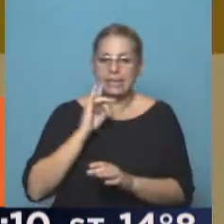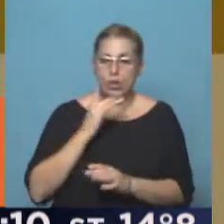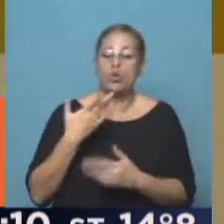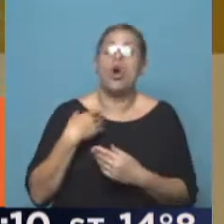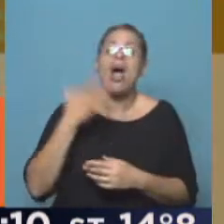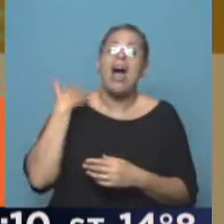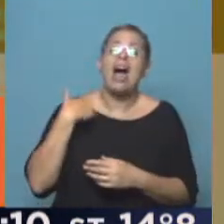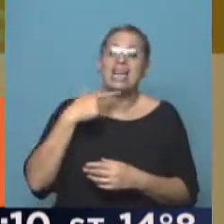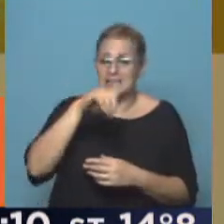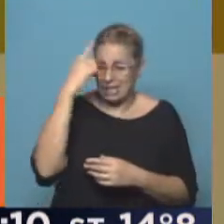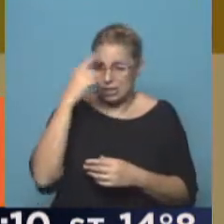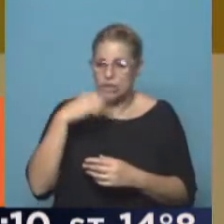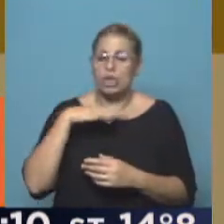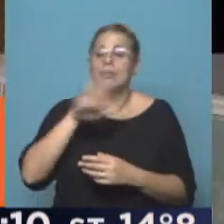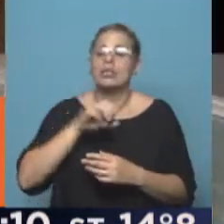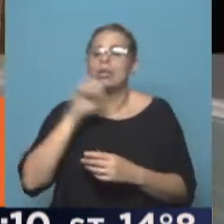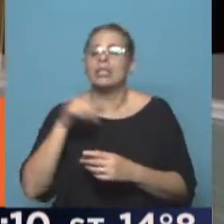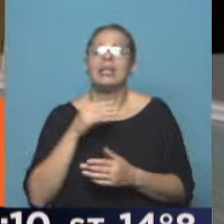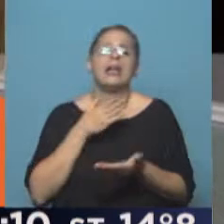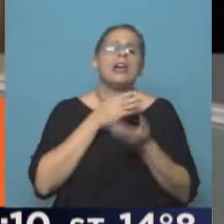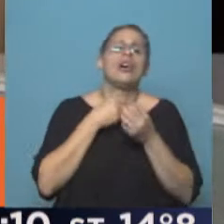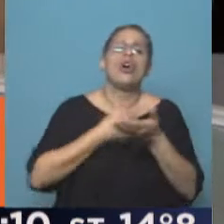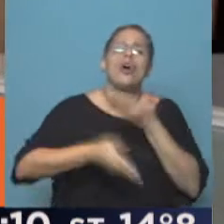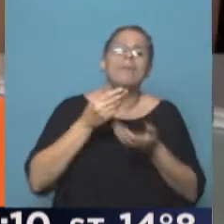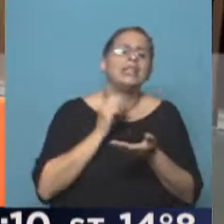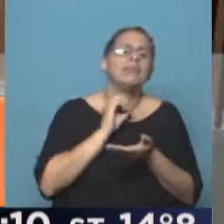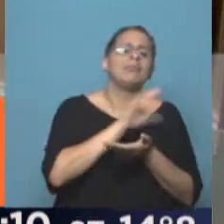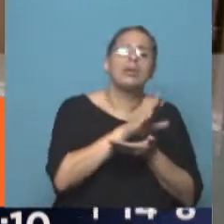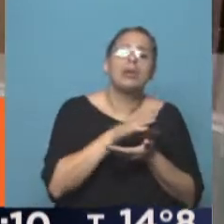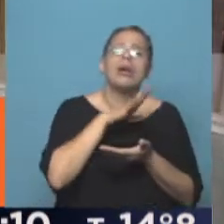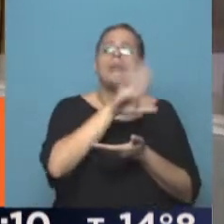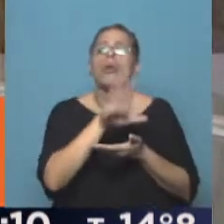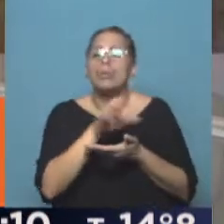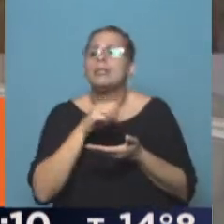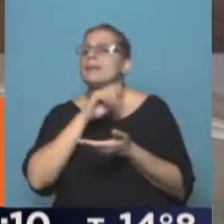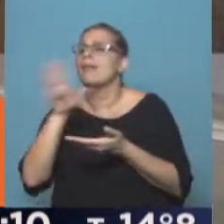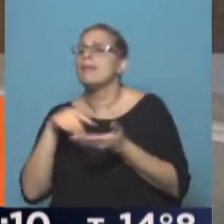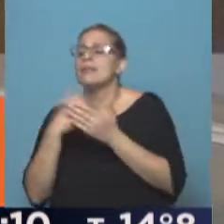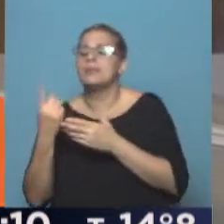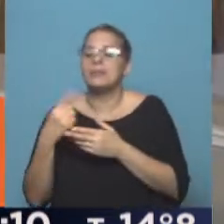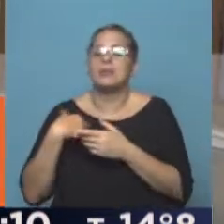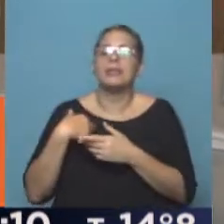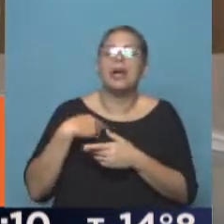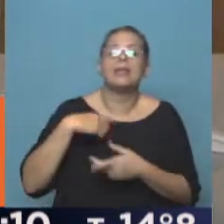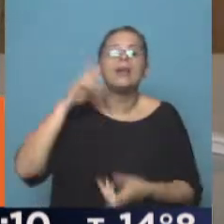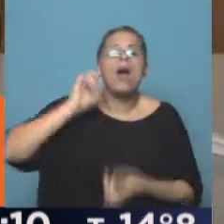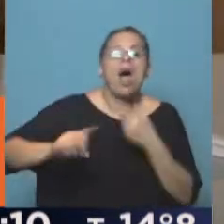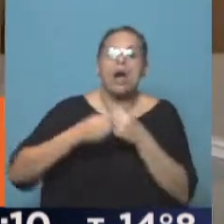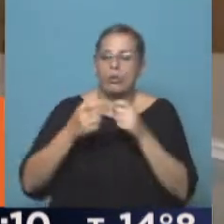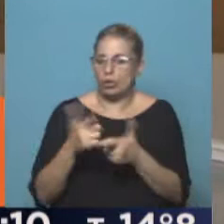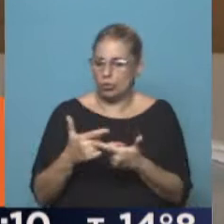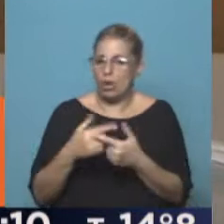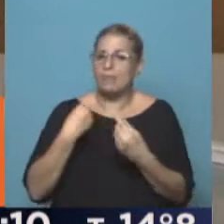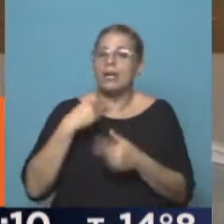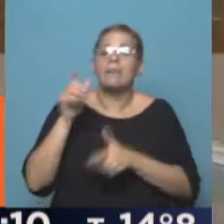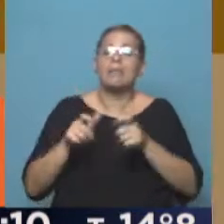para el área metropolitana le dieron un pedazo a la ciudad a otro pedazo a la provincia no hay políticas coordinadas de salud cuando se requiere un esfuerzo conjunto porque la gente